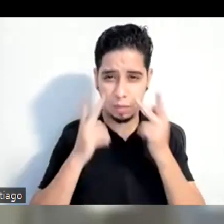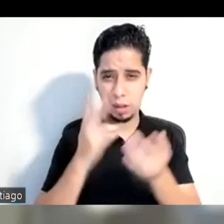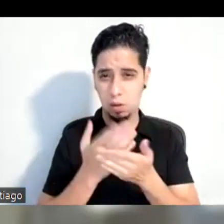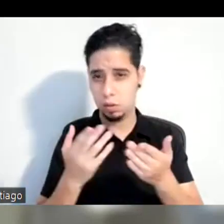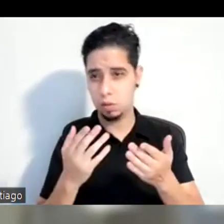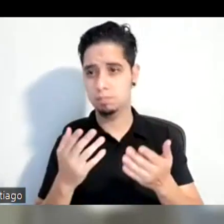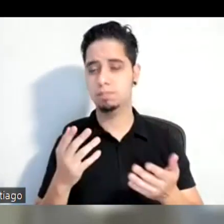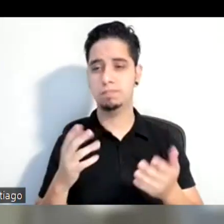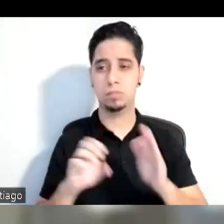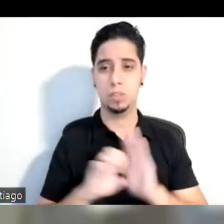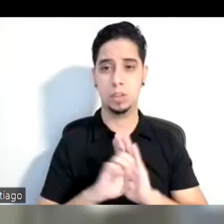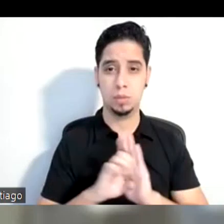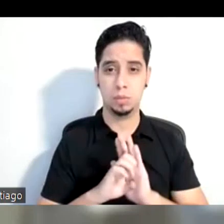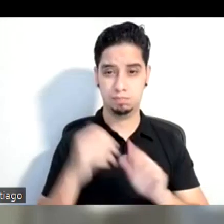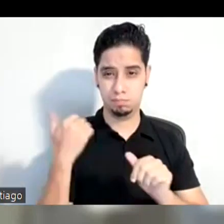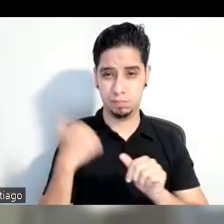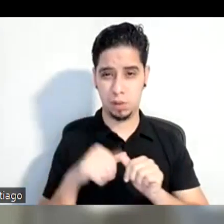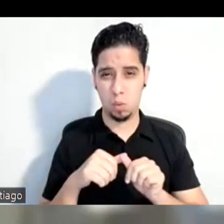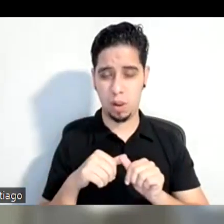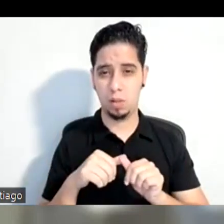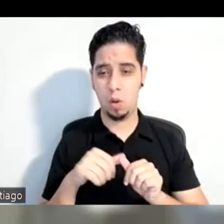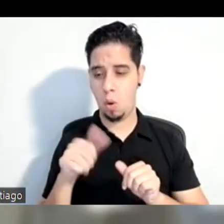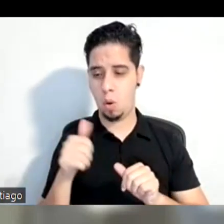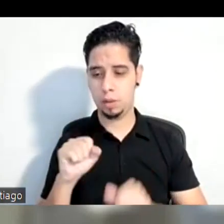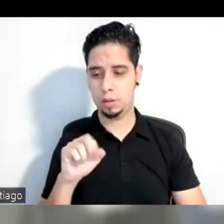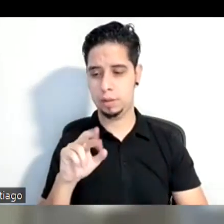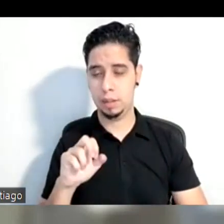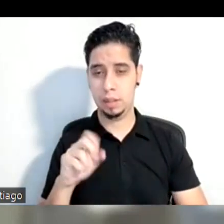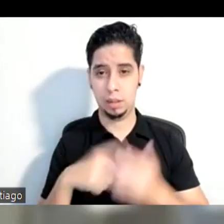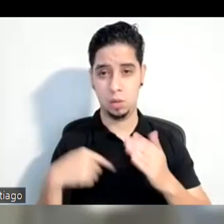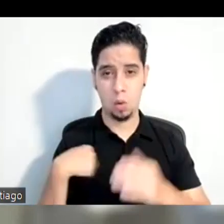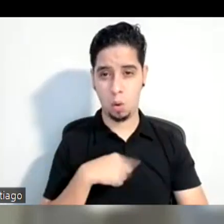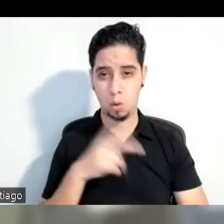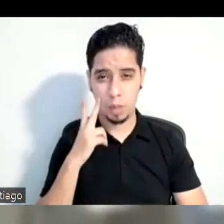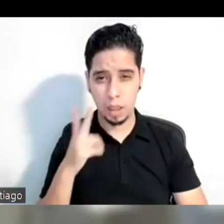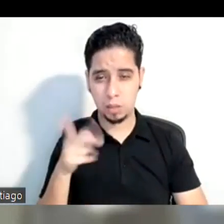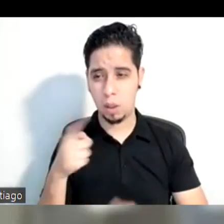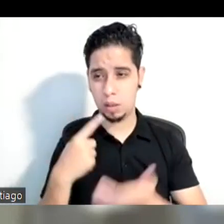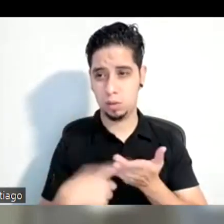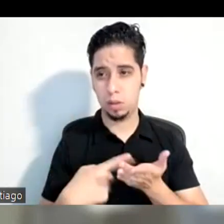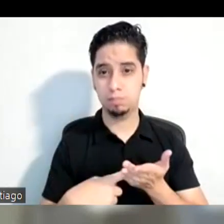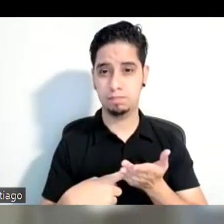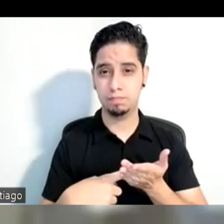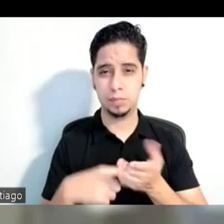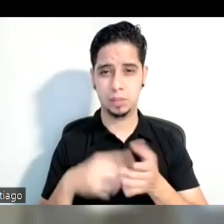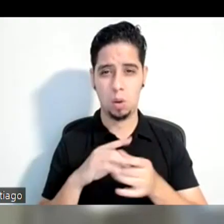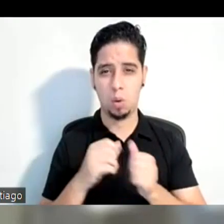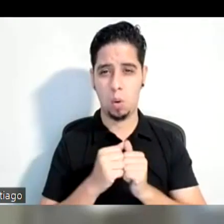Por ejemplo, me acuerdo que en otra serie que estaba viendo, hablaron de los implantes cocleares,